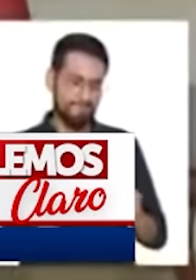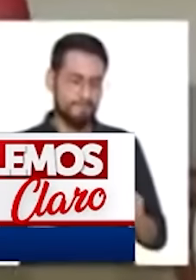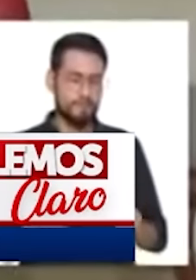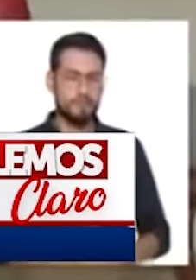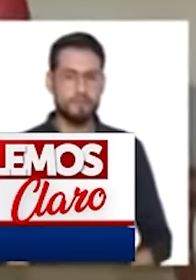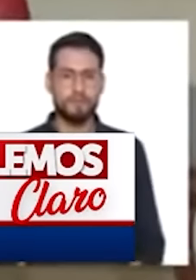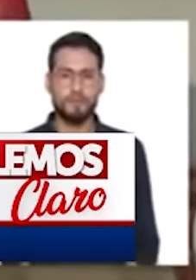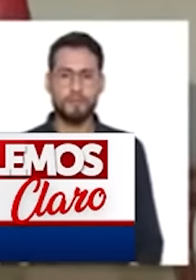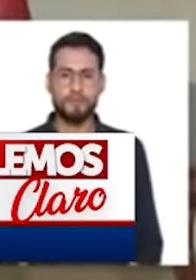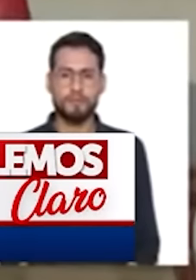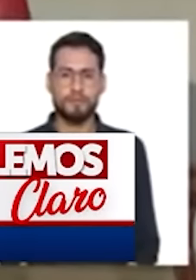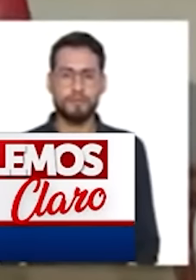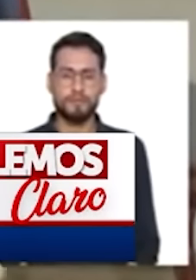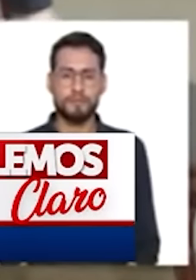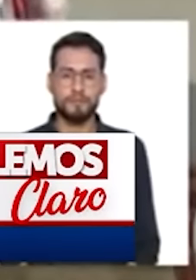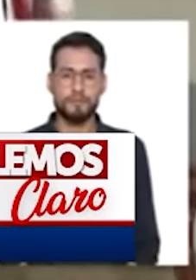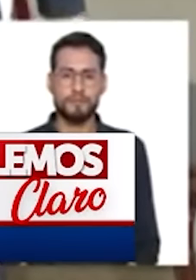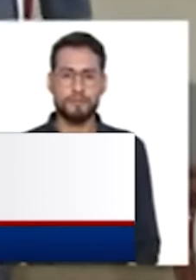lo